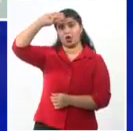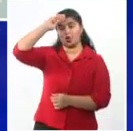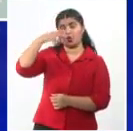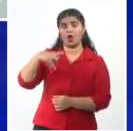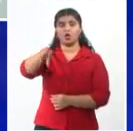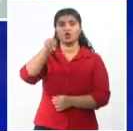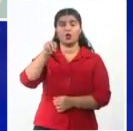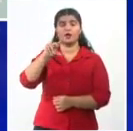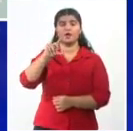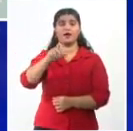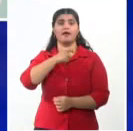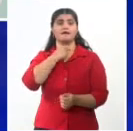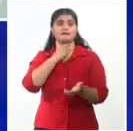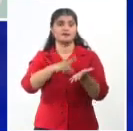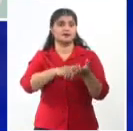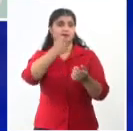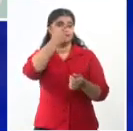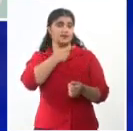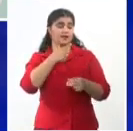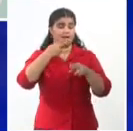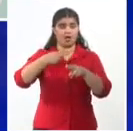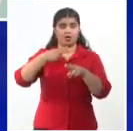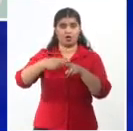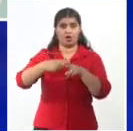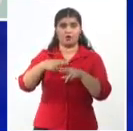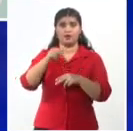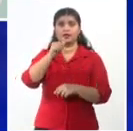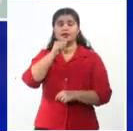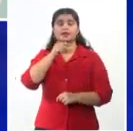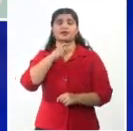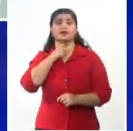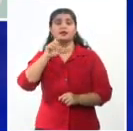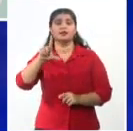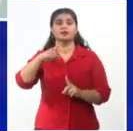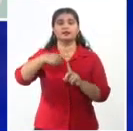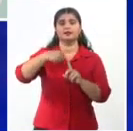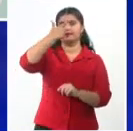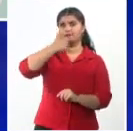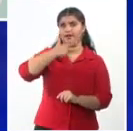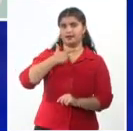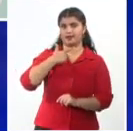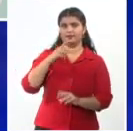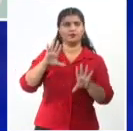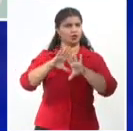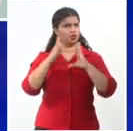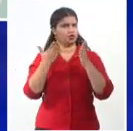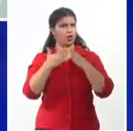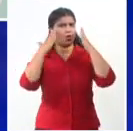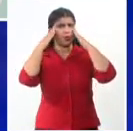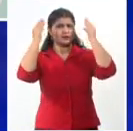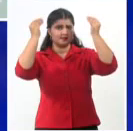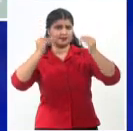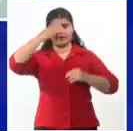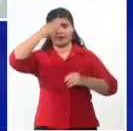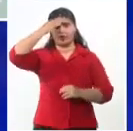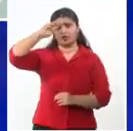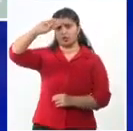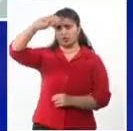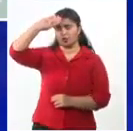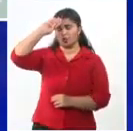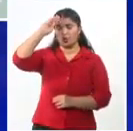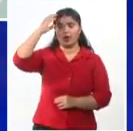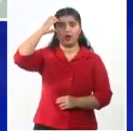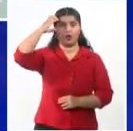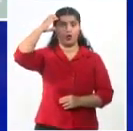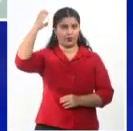Delta, que todos hemos conocido, lo hemos leído en todas las investigaciones que se han hecho,